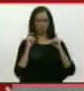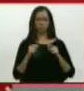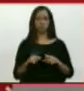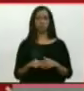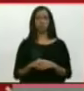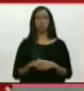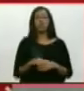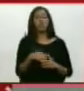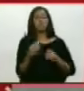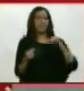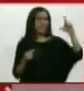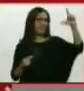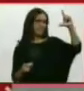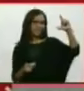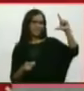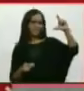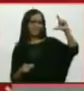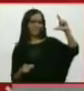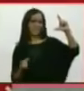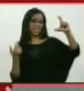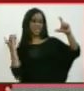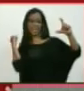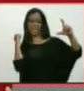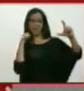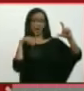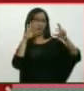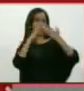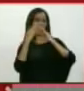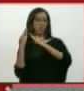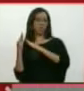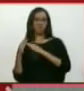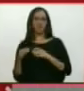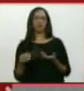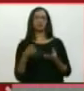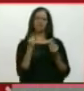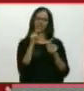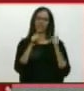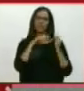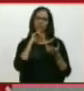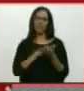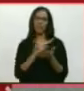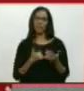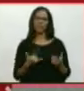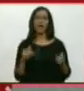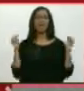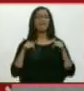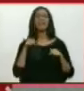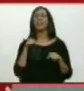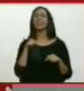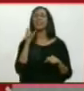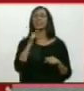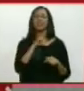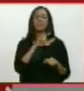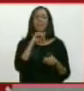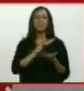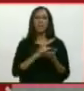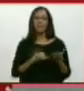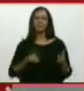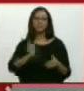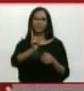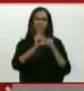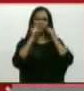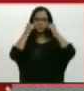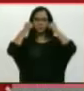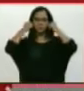se hacen el selfie, mira, aquí estamos con la comunidad, pues la gente se está muriendo de hambre. Aquí la gente no se está muriendo de hambre, hermano. Yo, que